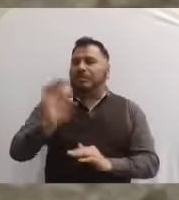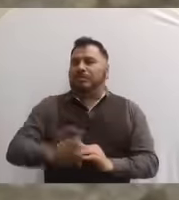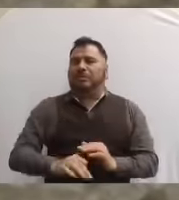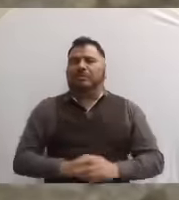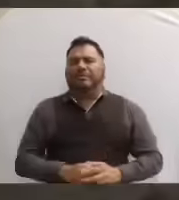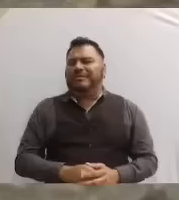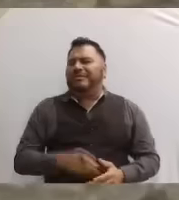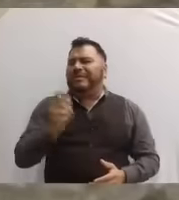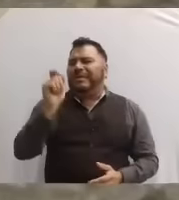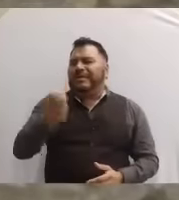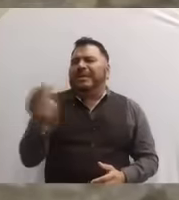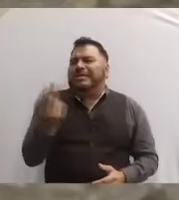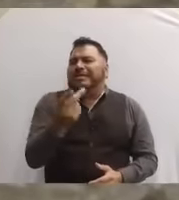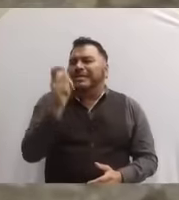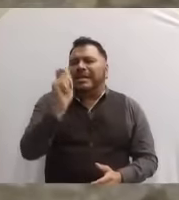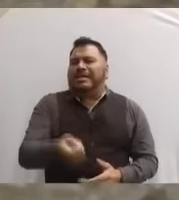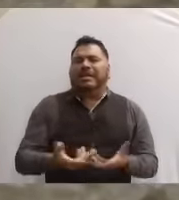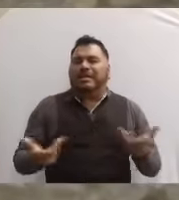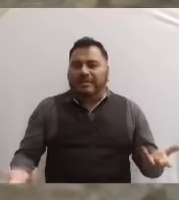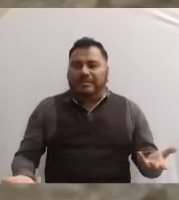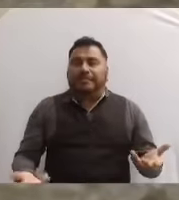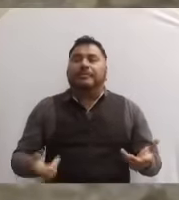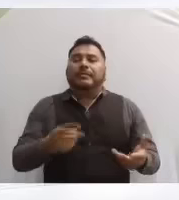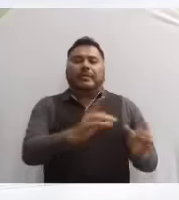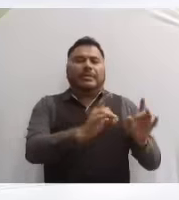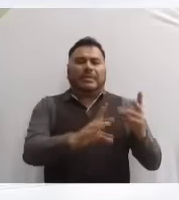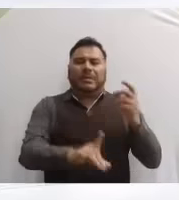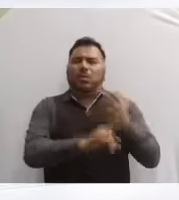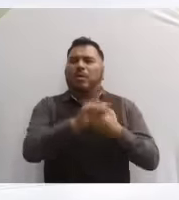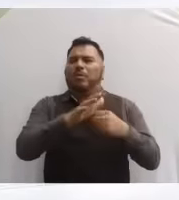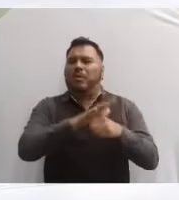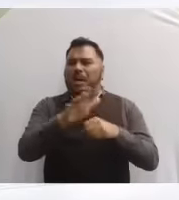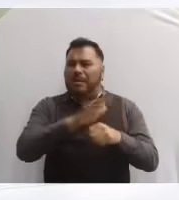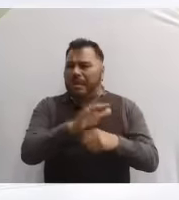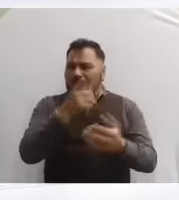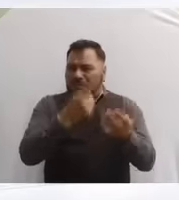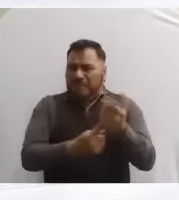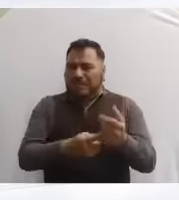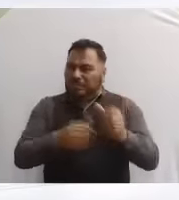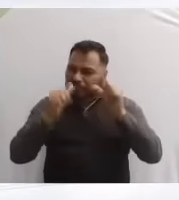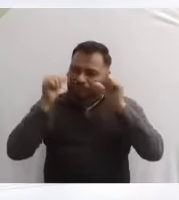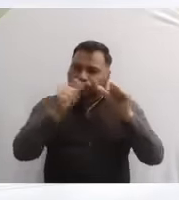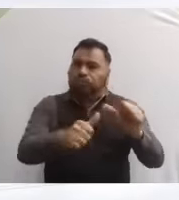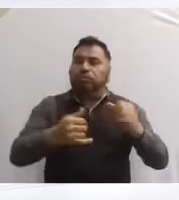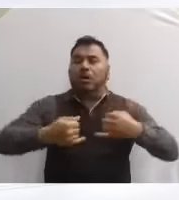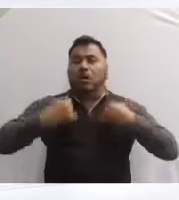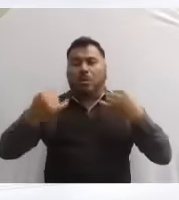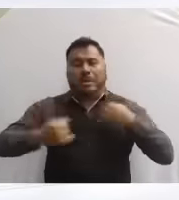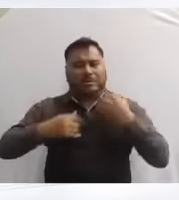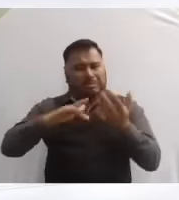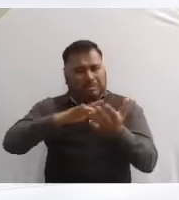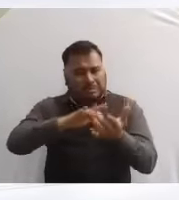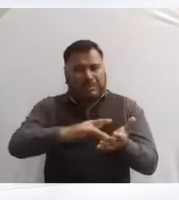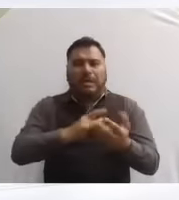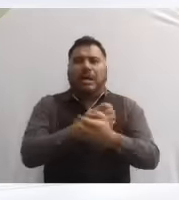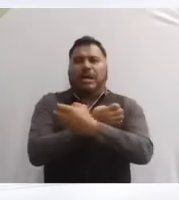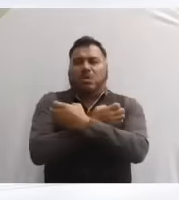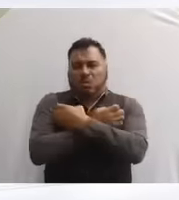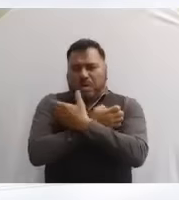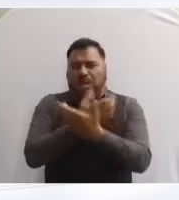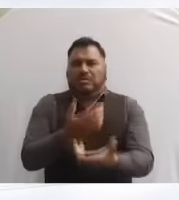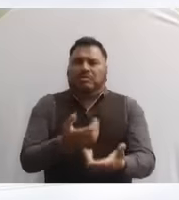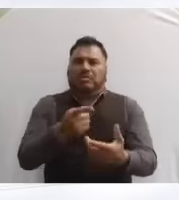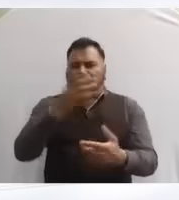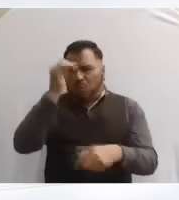necesita? Seguir atendiendo las causas, apoyando a los jóvenes con educación,